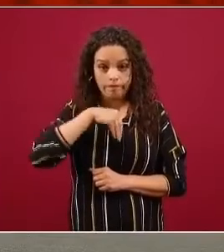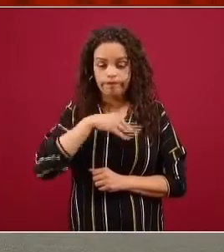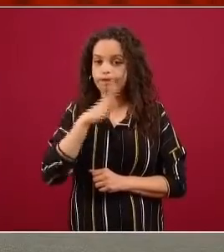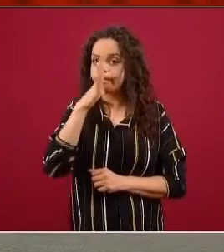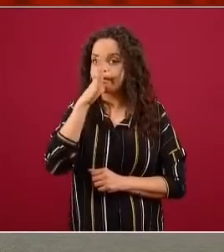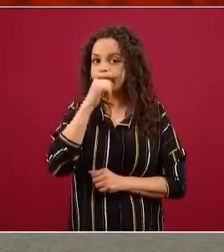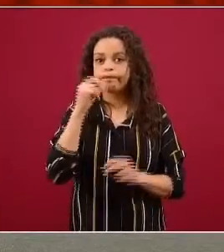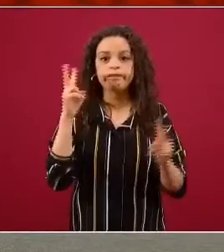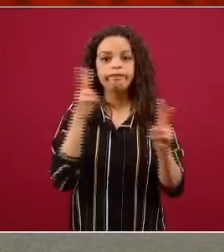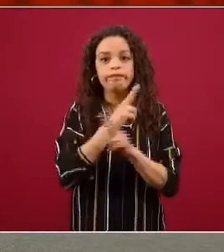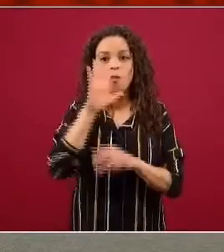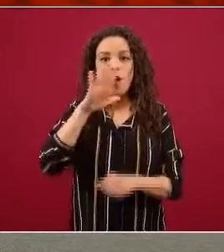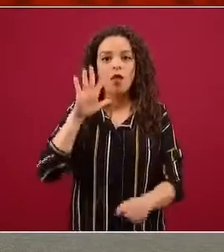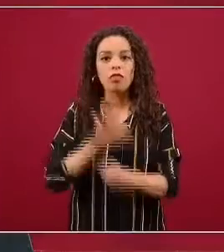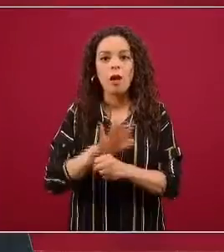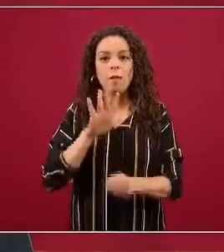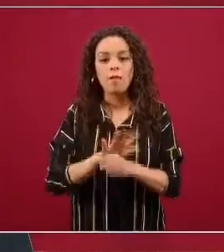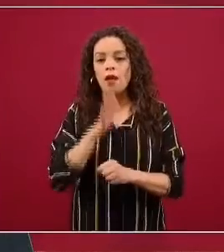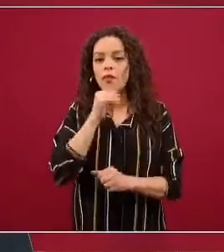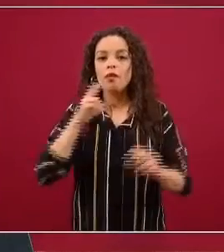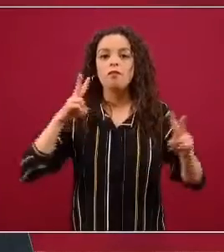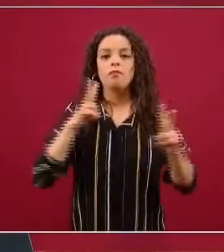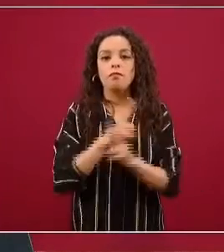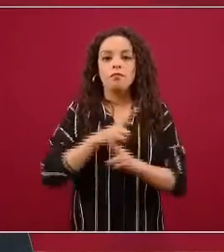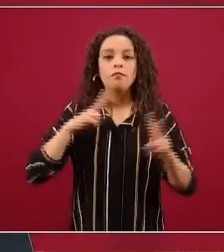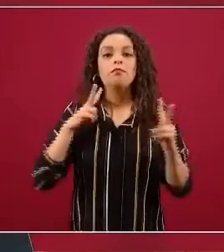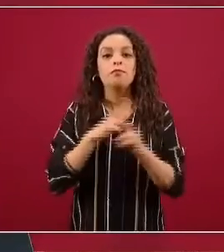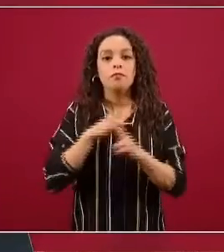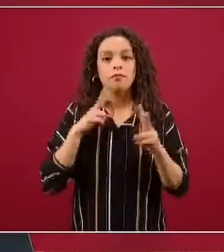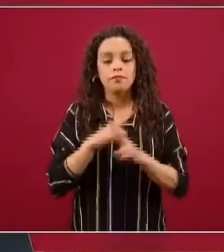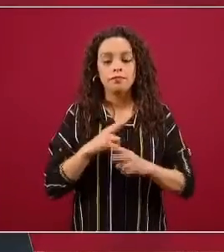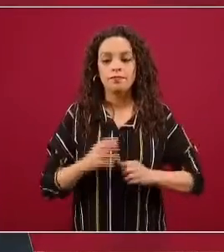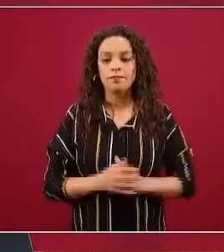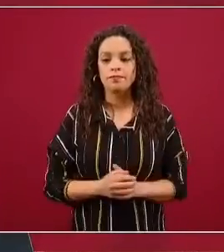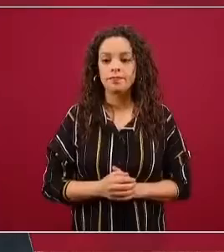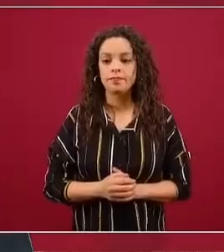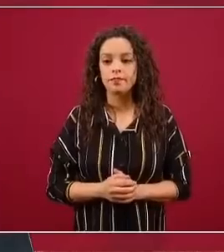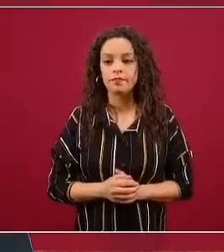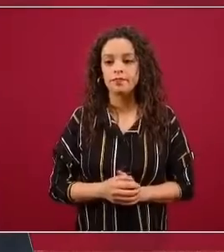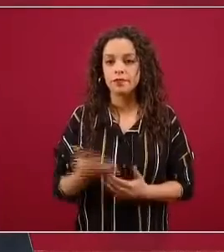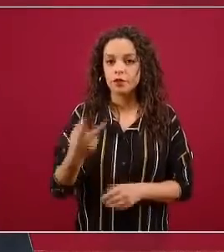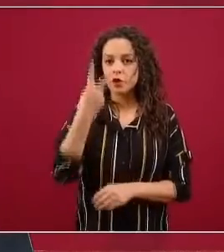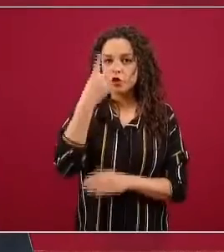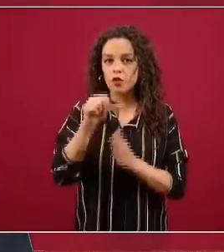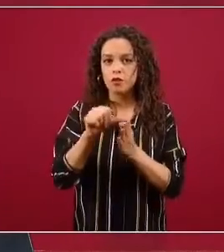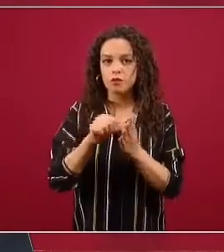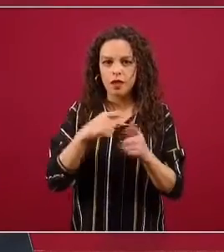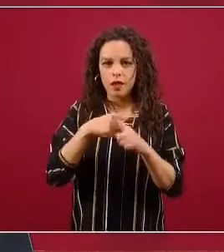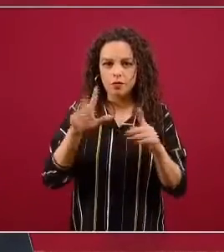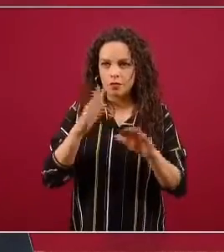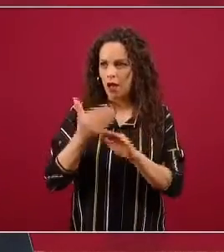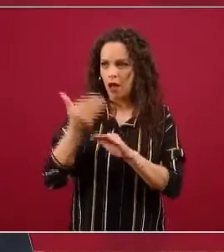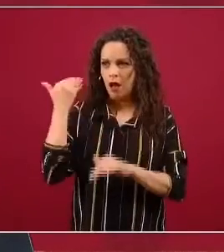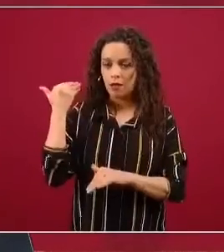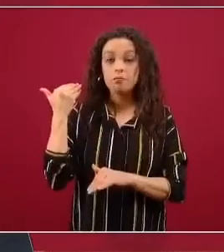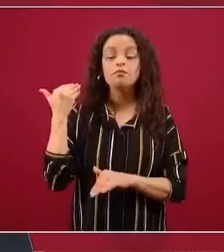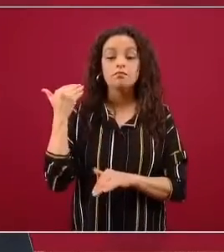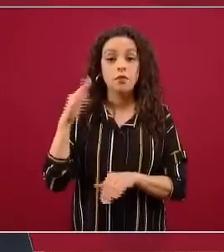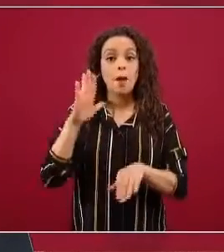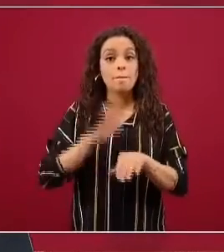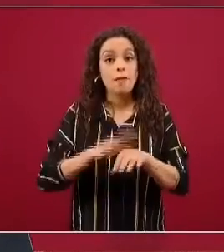respirar. Hace aproximadamente 2 meses y medio empezó a ser más consistente la